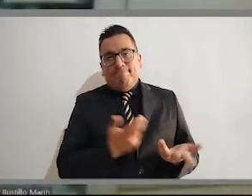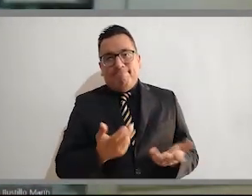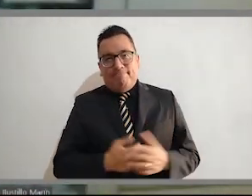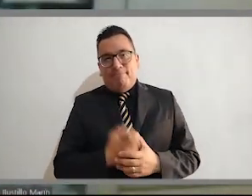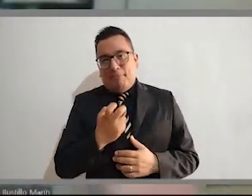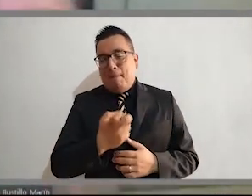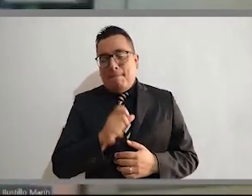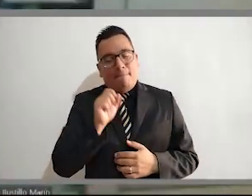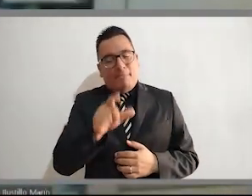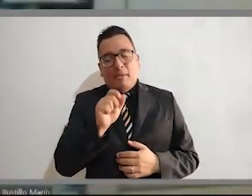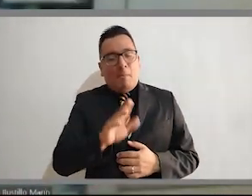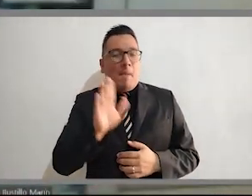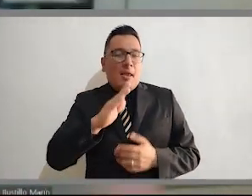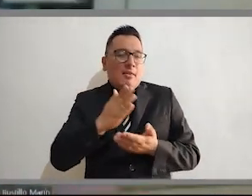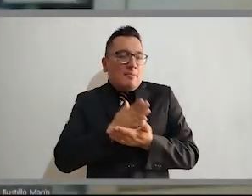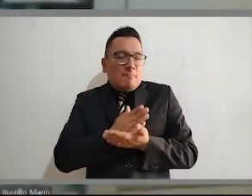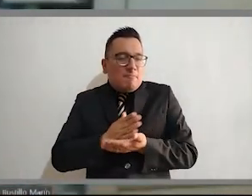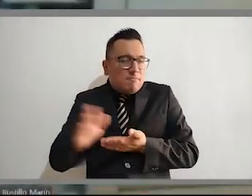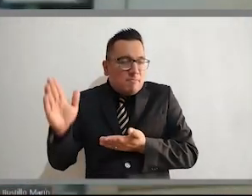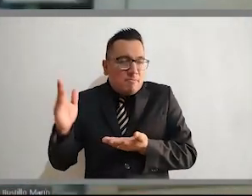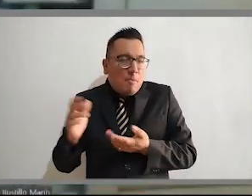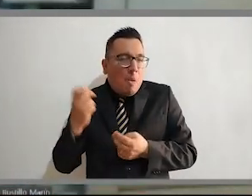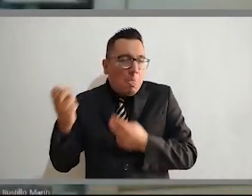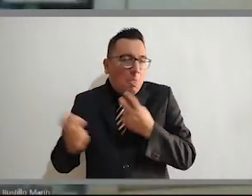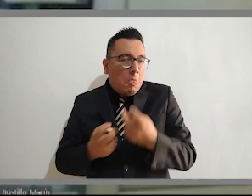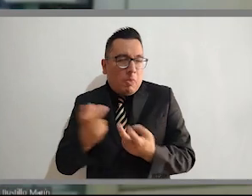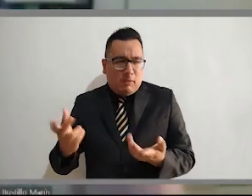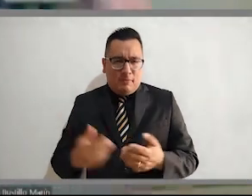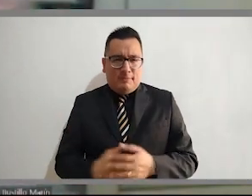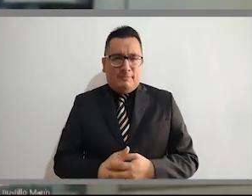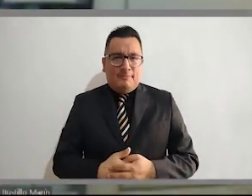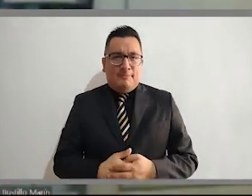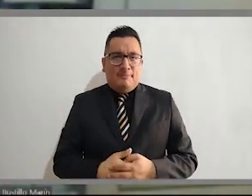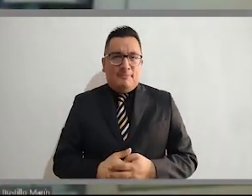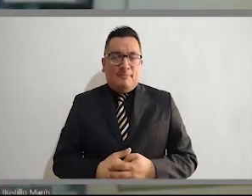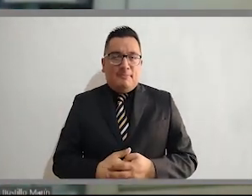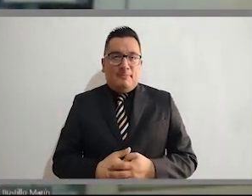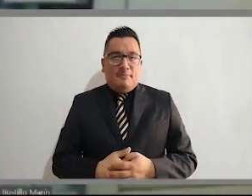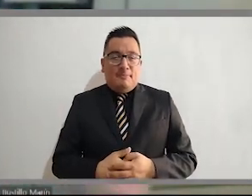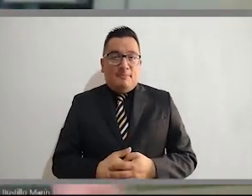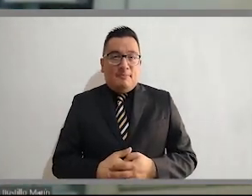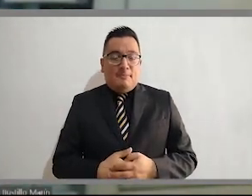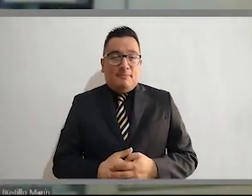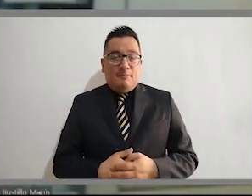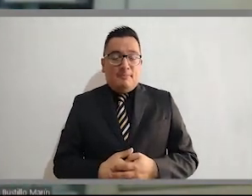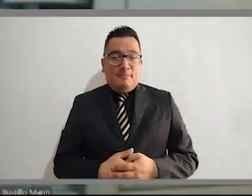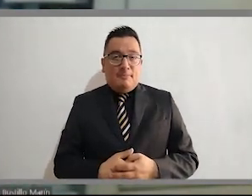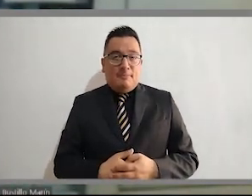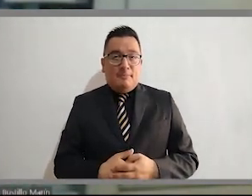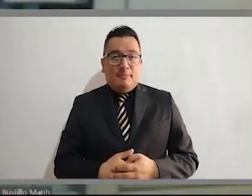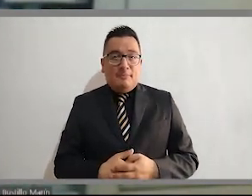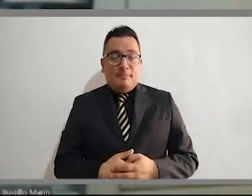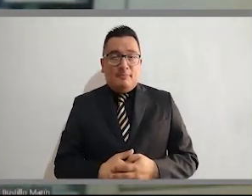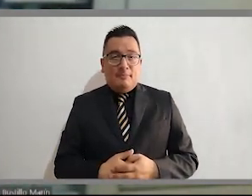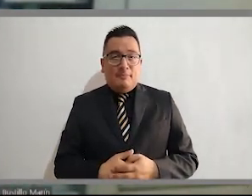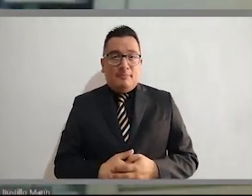Otra violencia ahí, para que no ganemos y no estemos. Y después de esa, pues